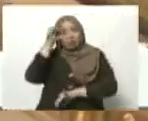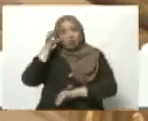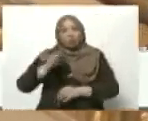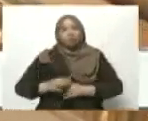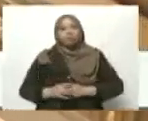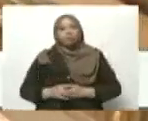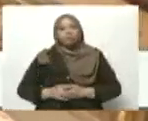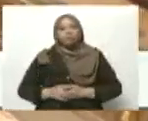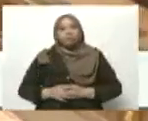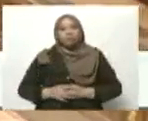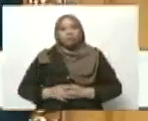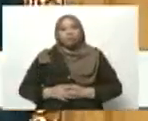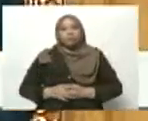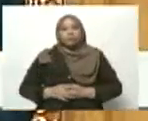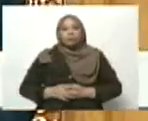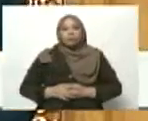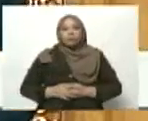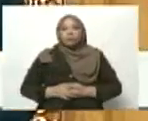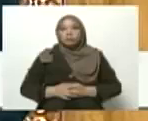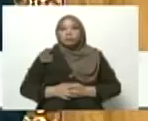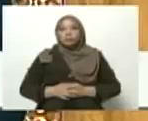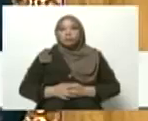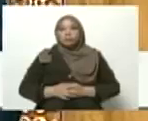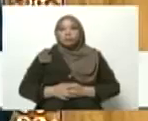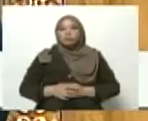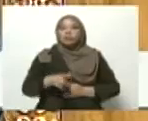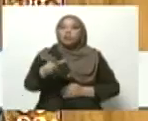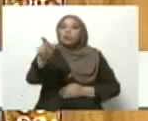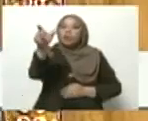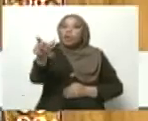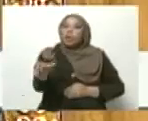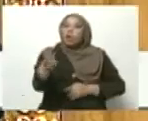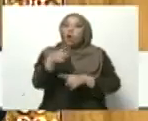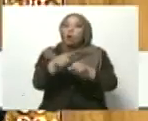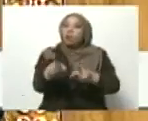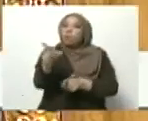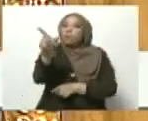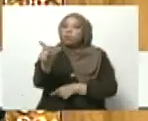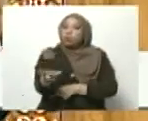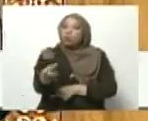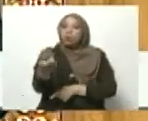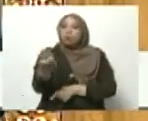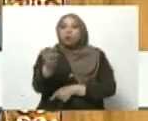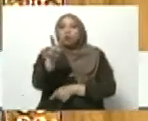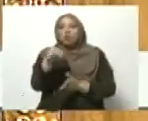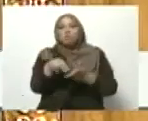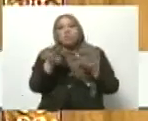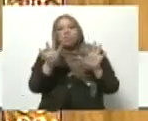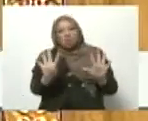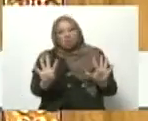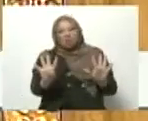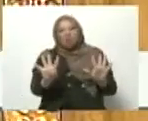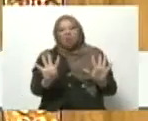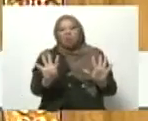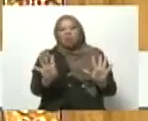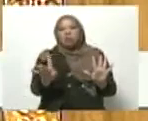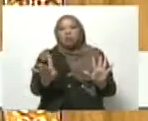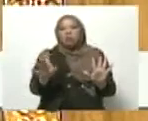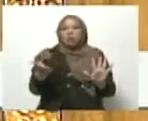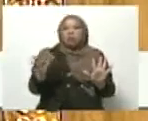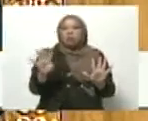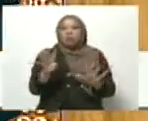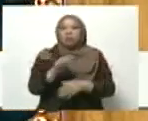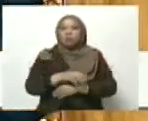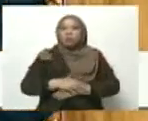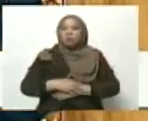¿Qué dice Goodrow? Goodrow dice, ya en mayo del 19 yo me estaba reuniendo con los agentes